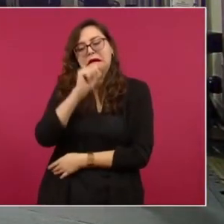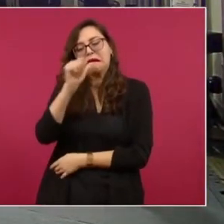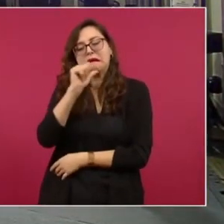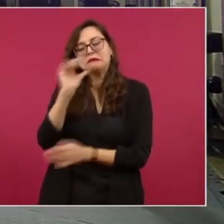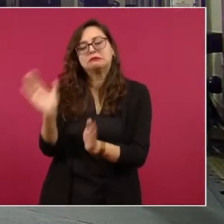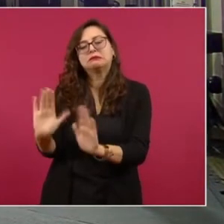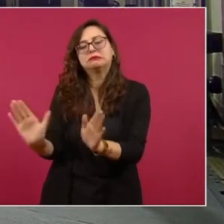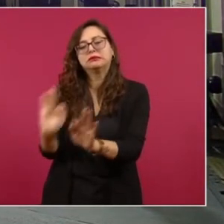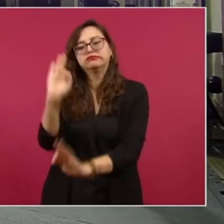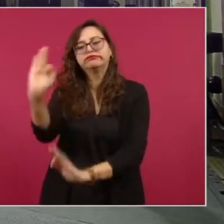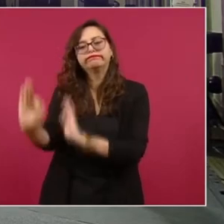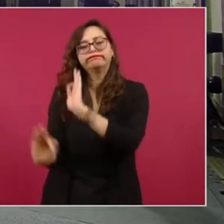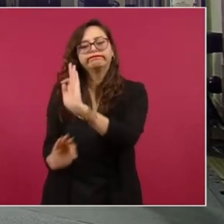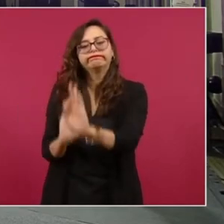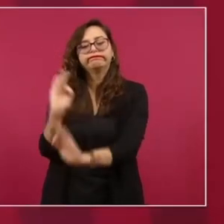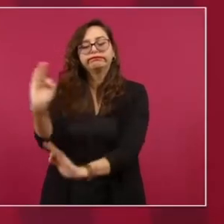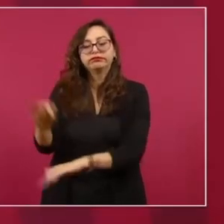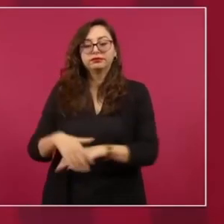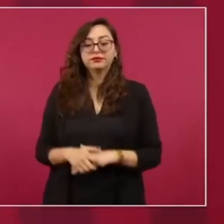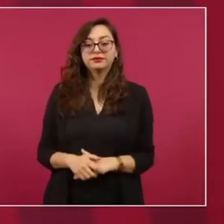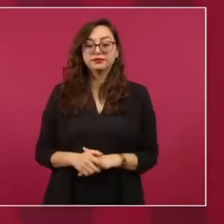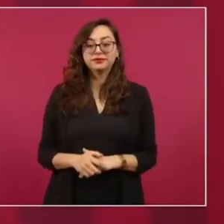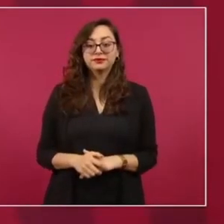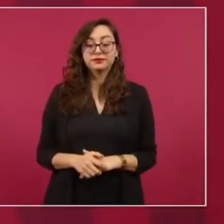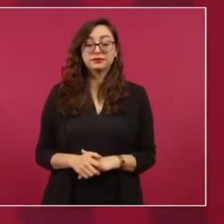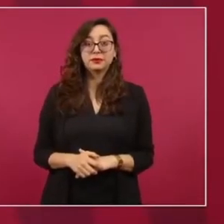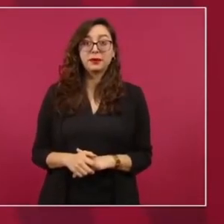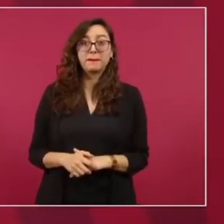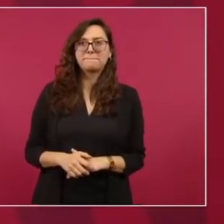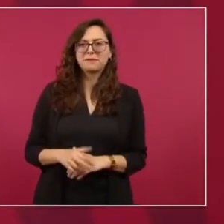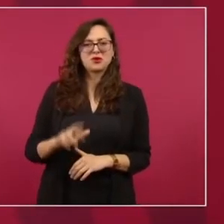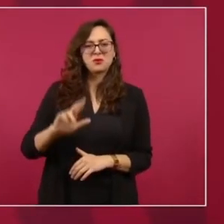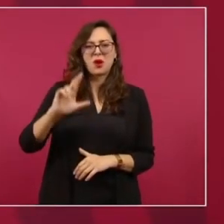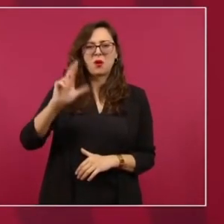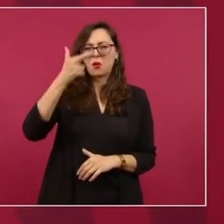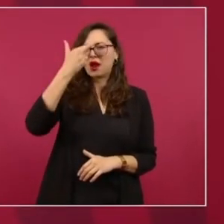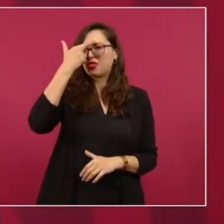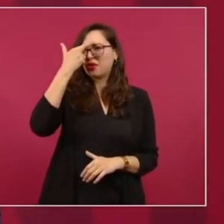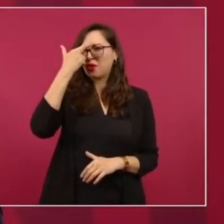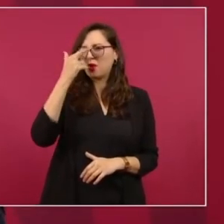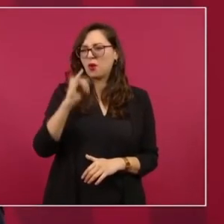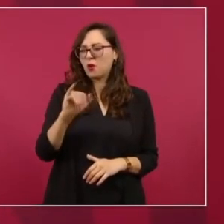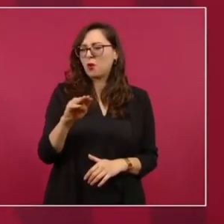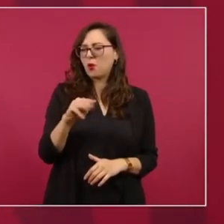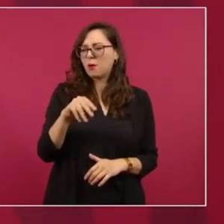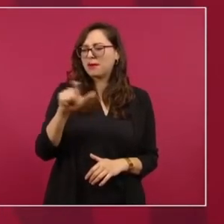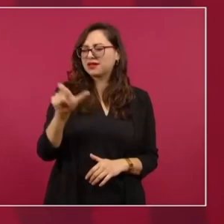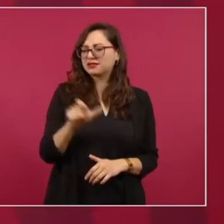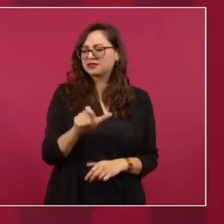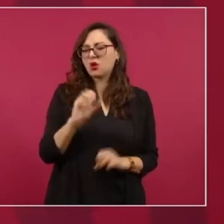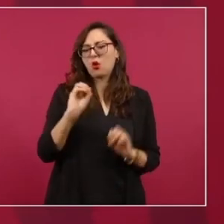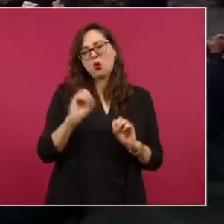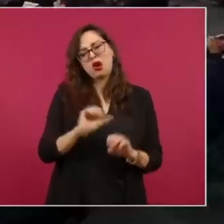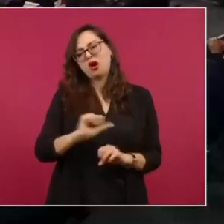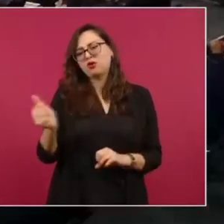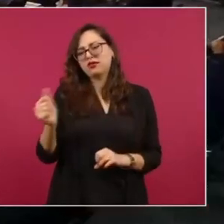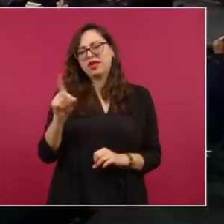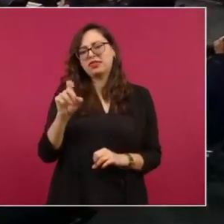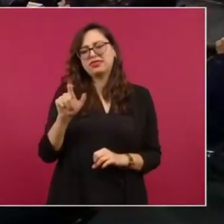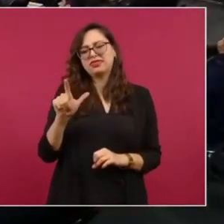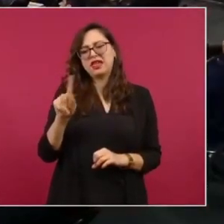Y este asunto, no sé si de Jumex o del Valle,